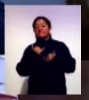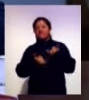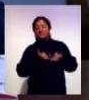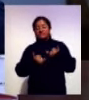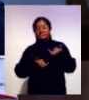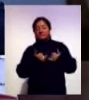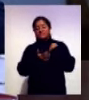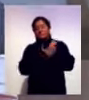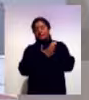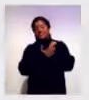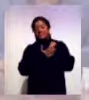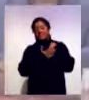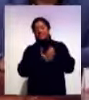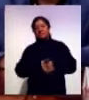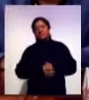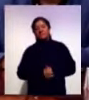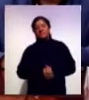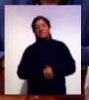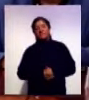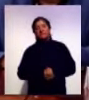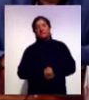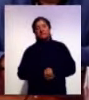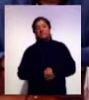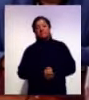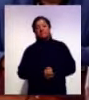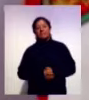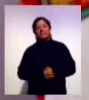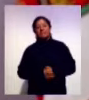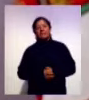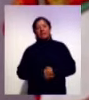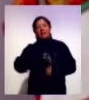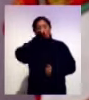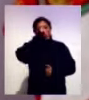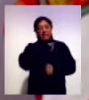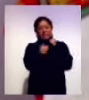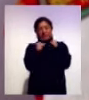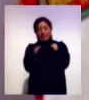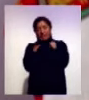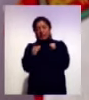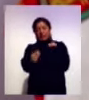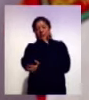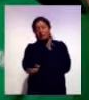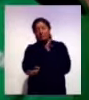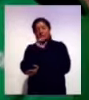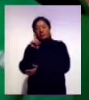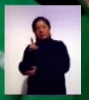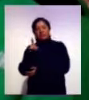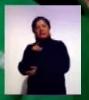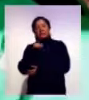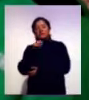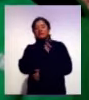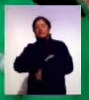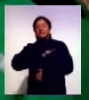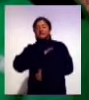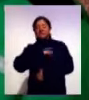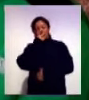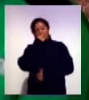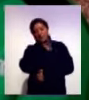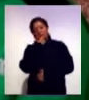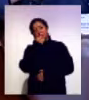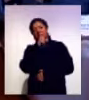próximas participaciones. En tanto, el secretario de Educación Pública, Florentino Domínguez, felicitó a los atletas